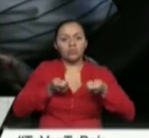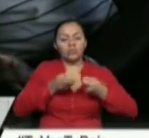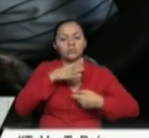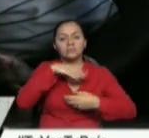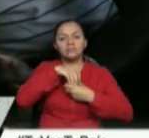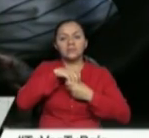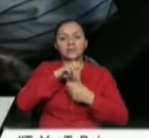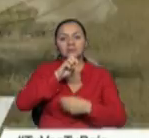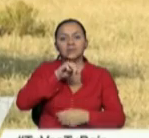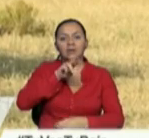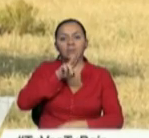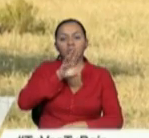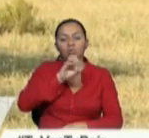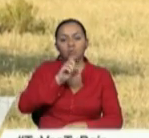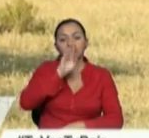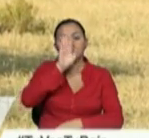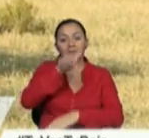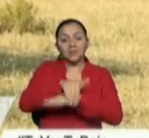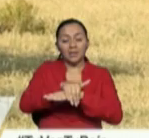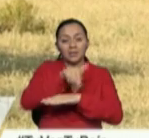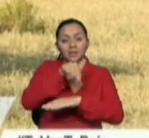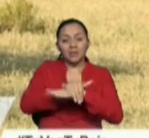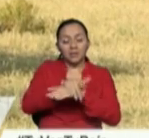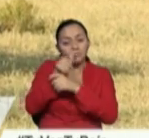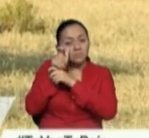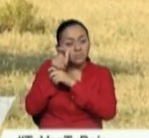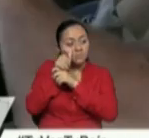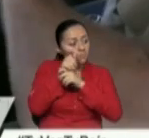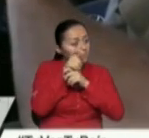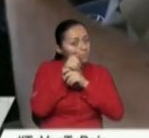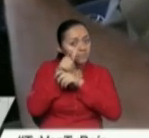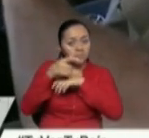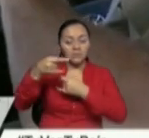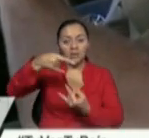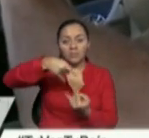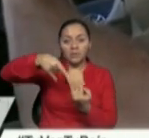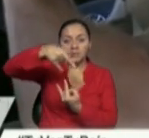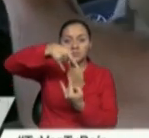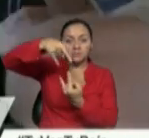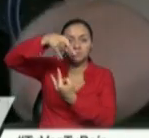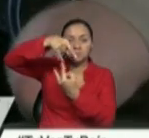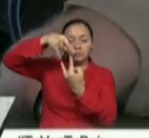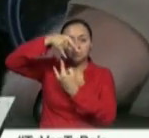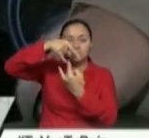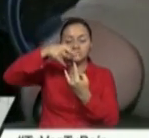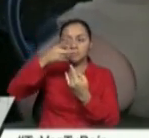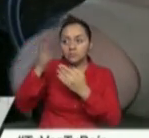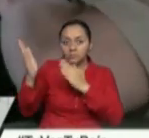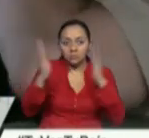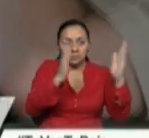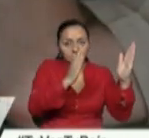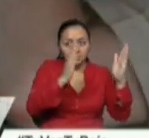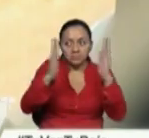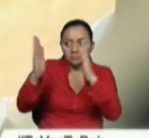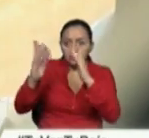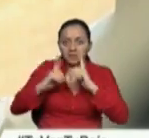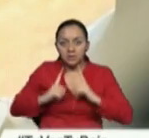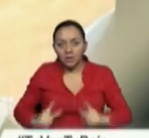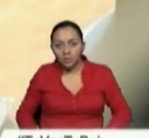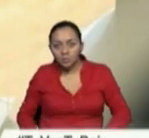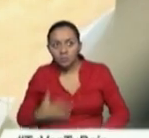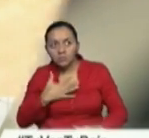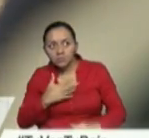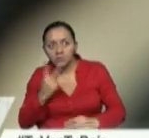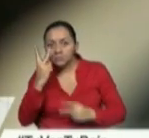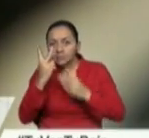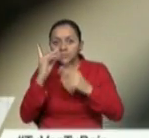samburu cada tarde salen con una cámara con GPS y grabadoras de voz para registrar los movimientos salud y comportamiento de las jirafas